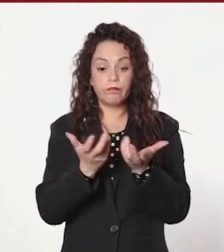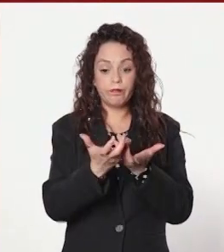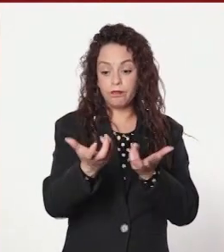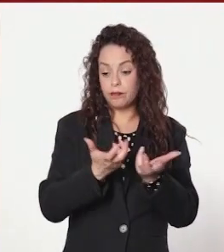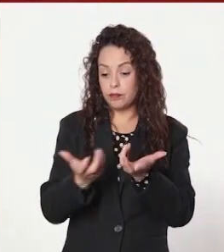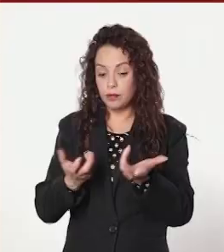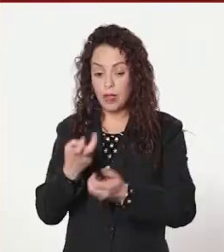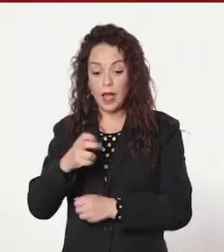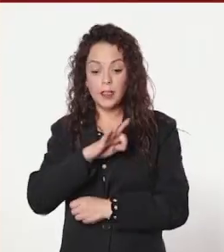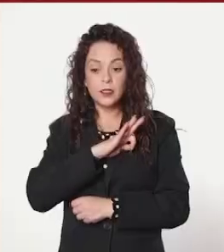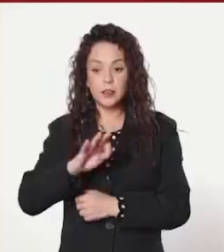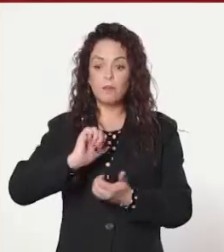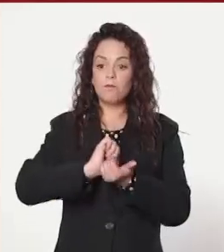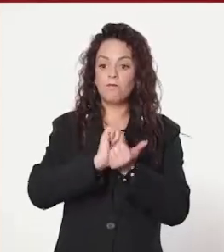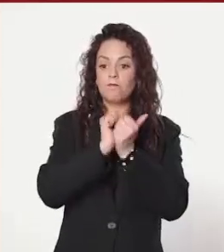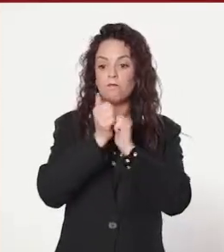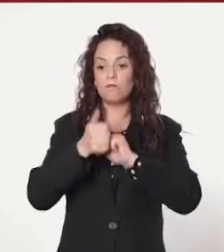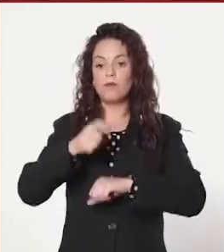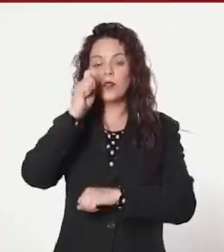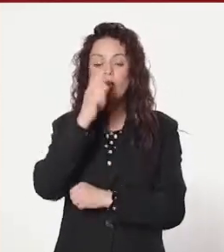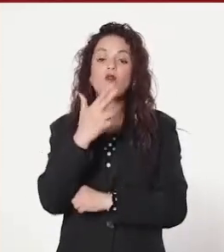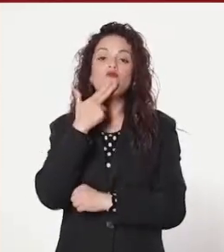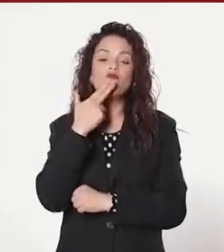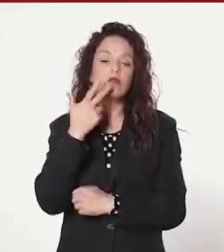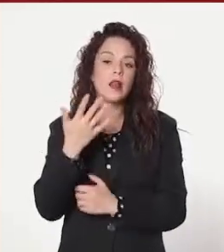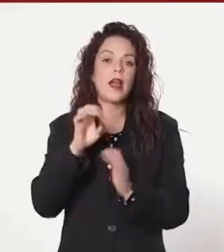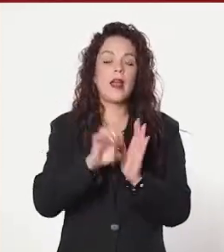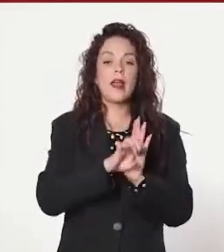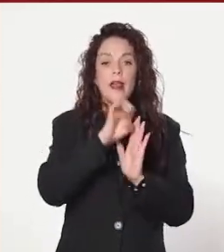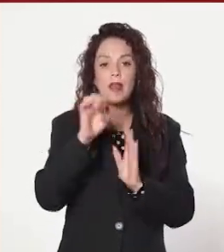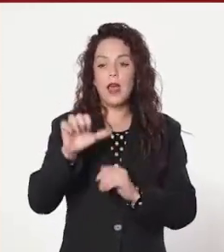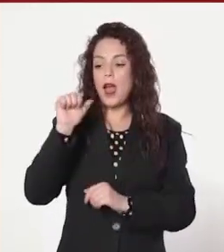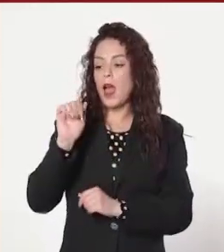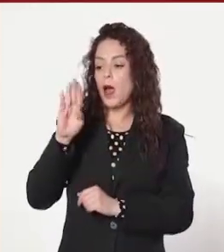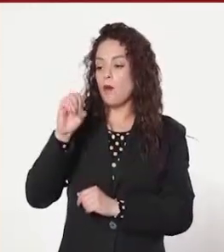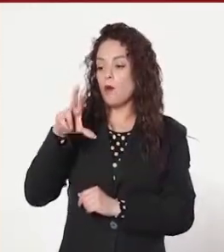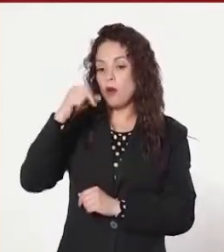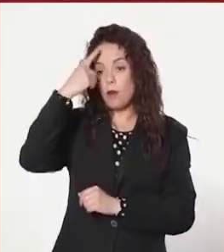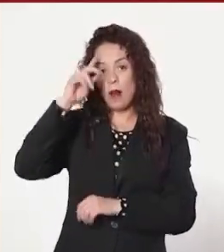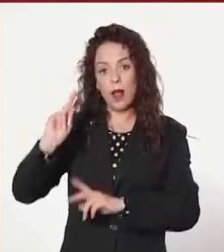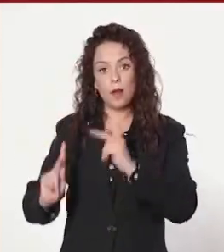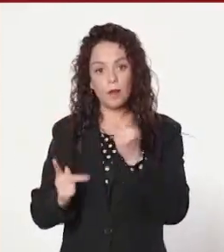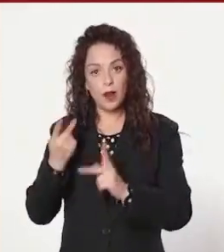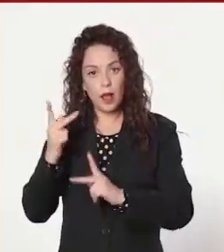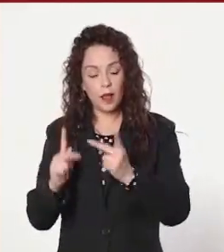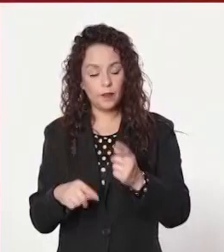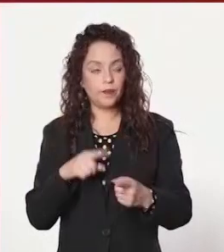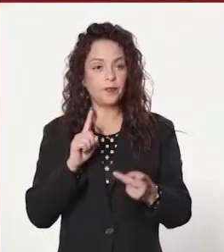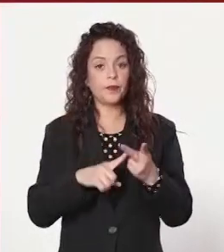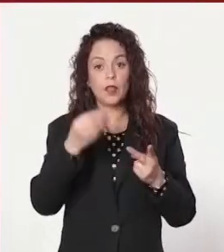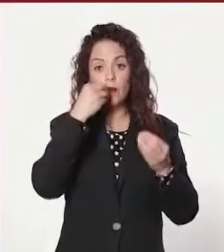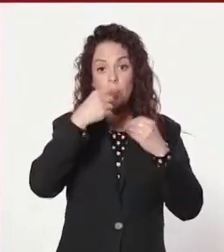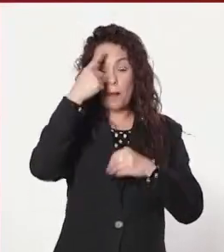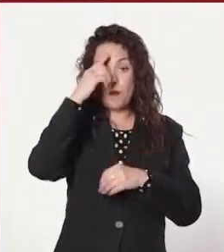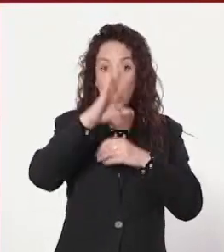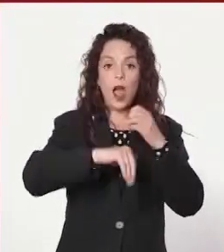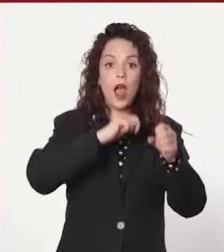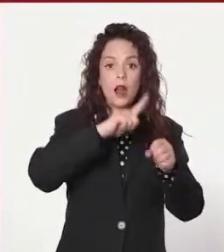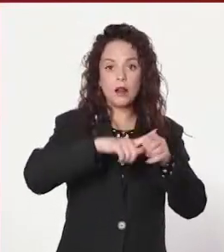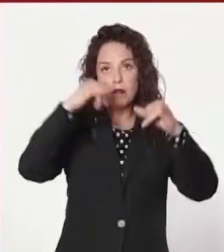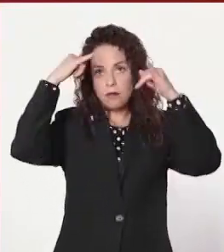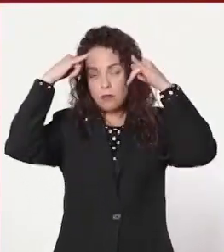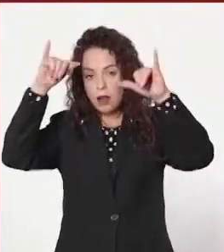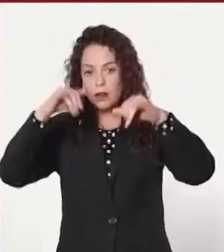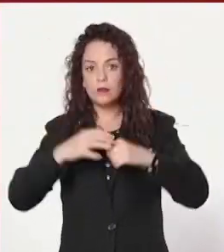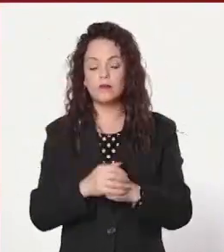permite que se pueden transformar en algo útil. Por ejemplo, abono para las plantas, alimento para animales de granja,